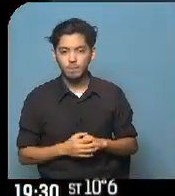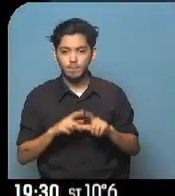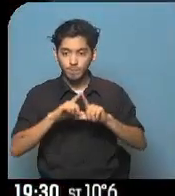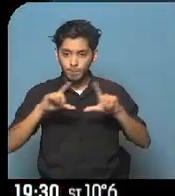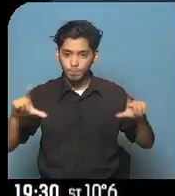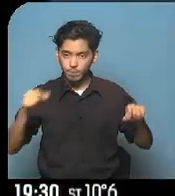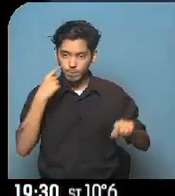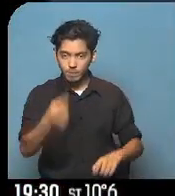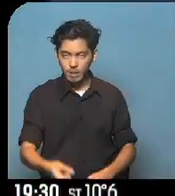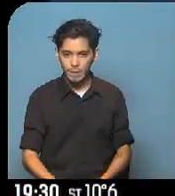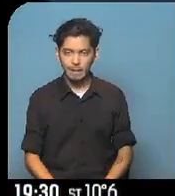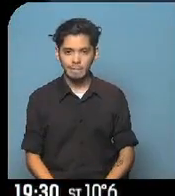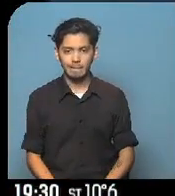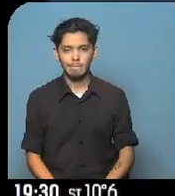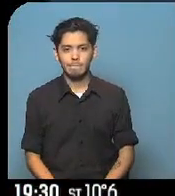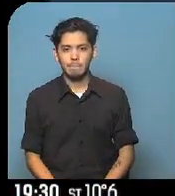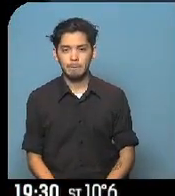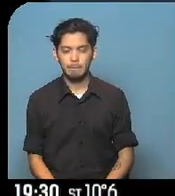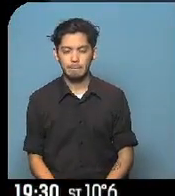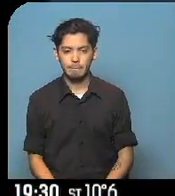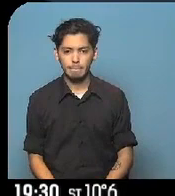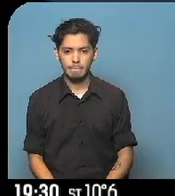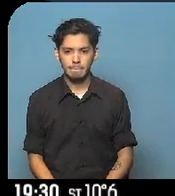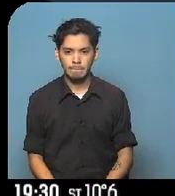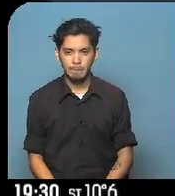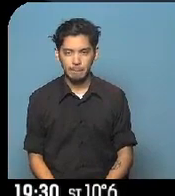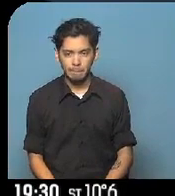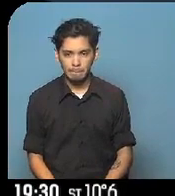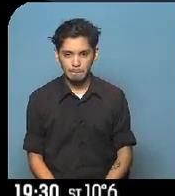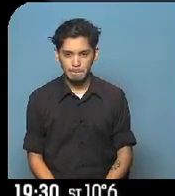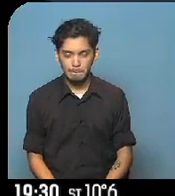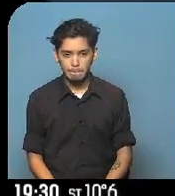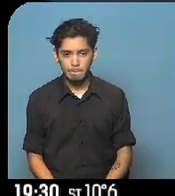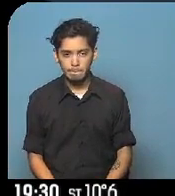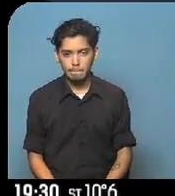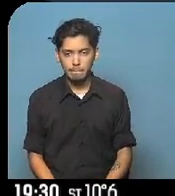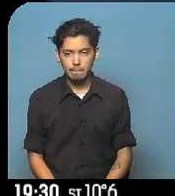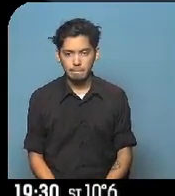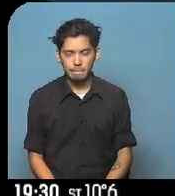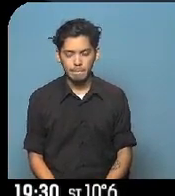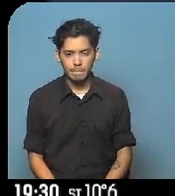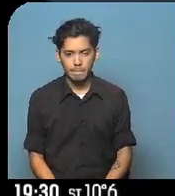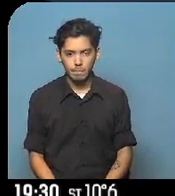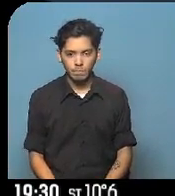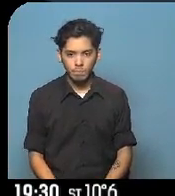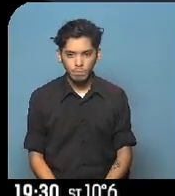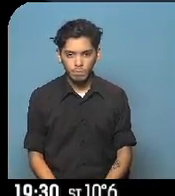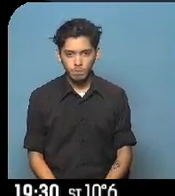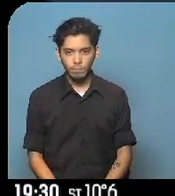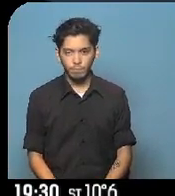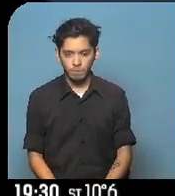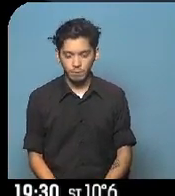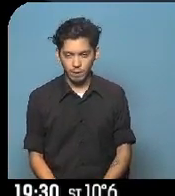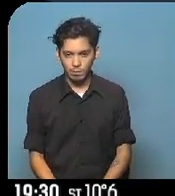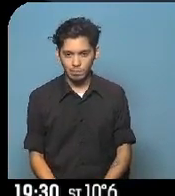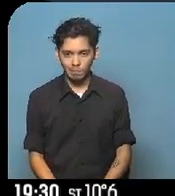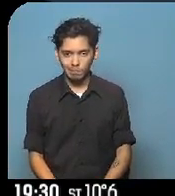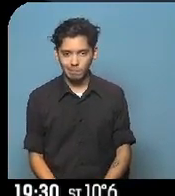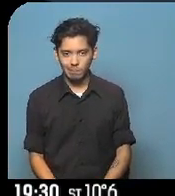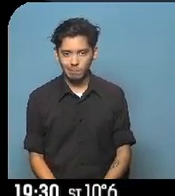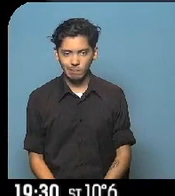today to present you our results and the fact that we have